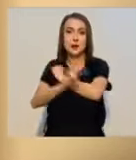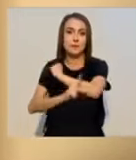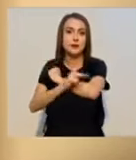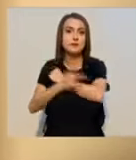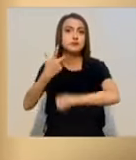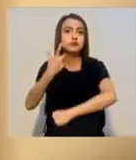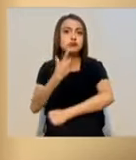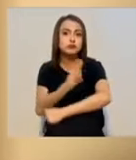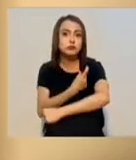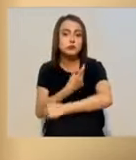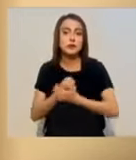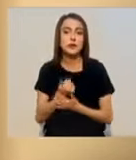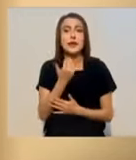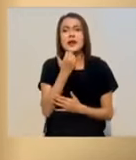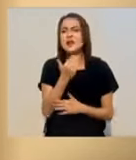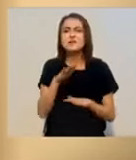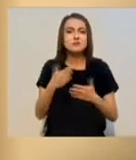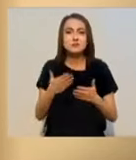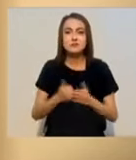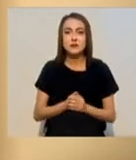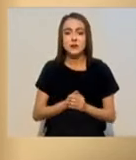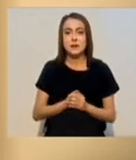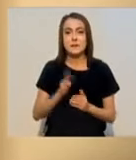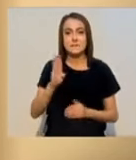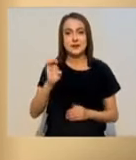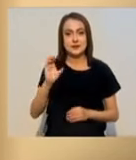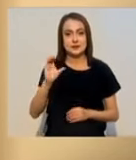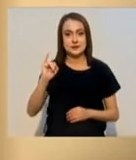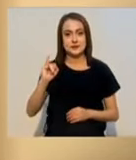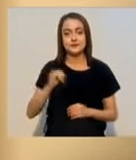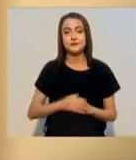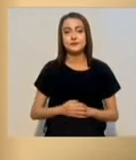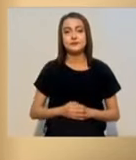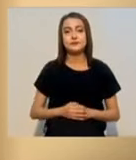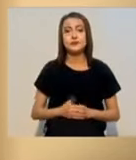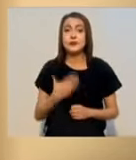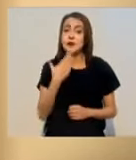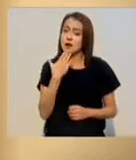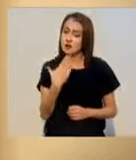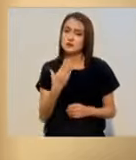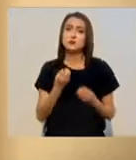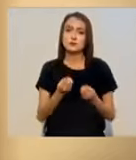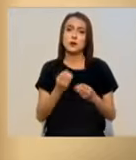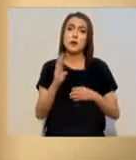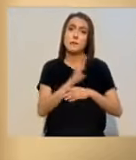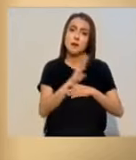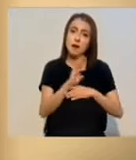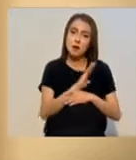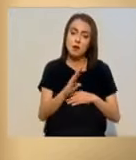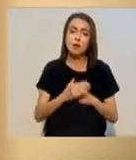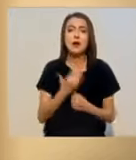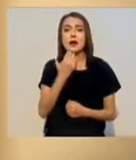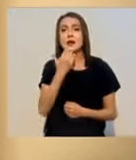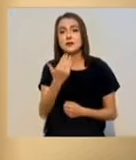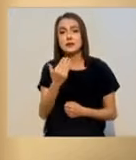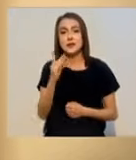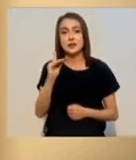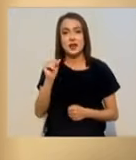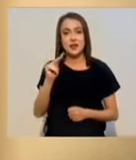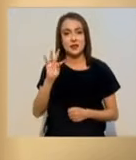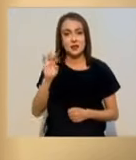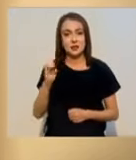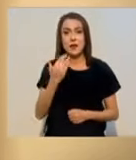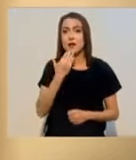de vacunas, y esto gracias al BESIE. Entonces, agradecerle tanto al banco, agradecerle a don